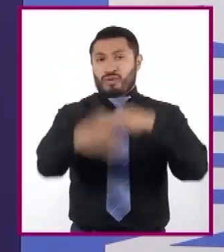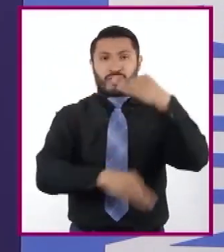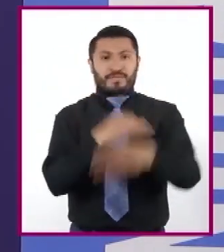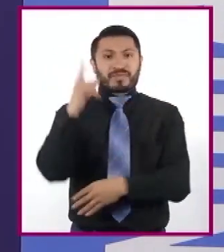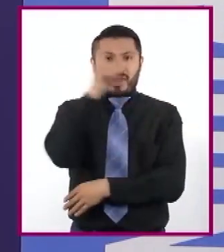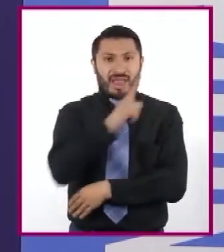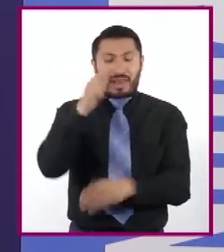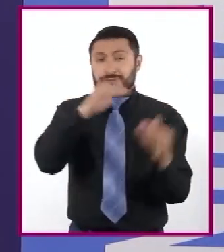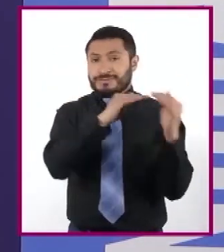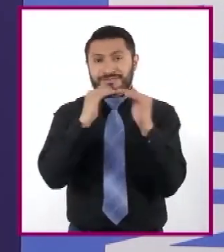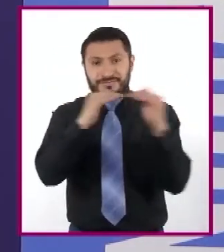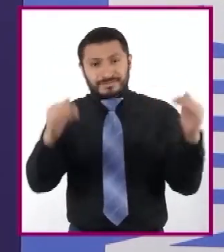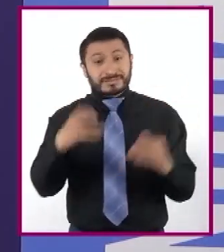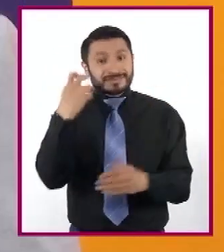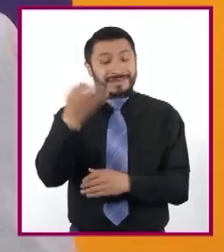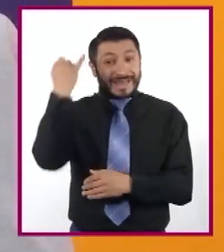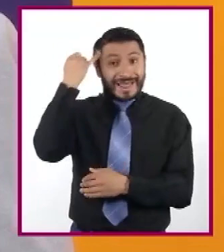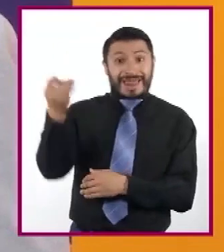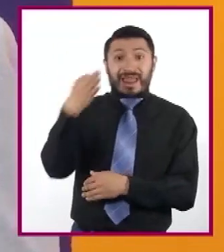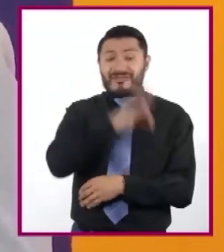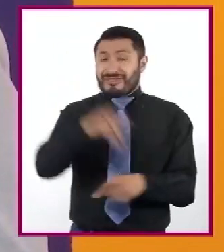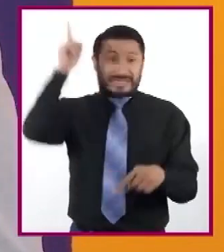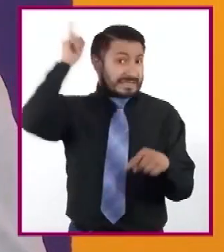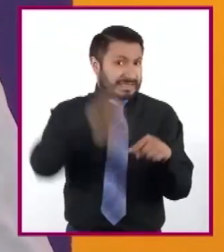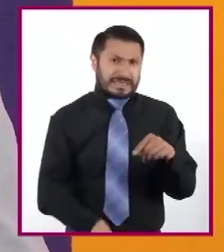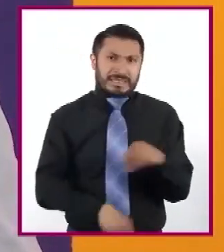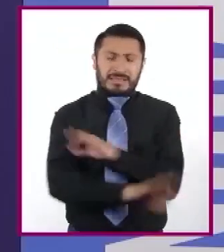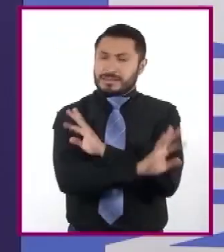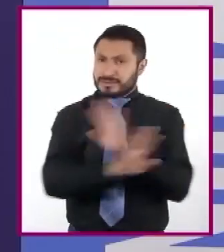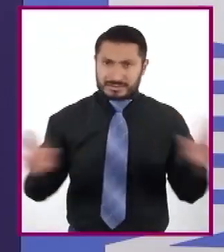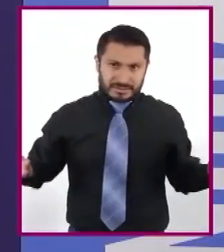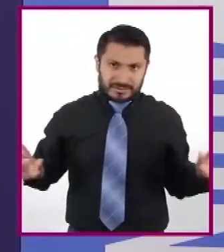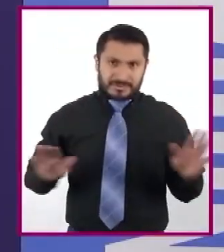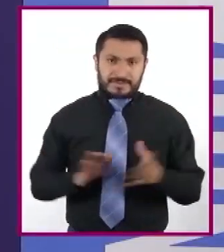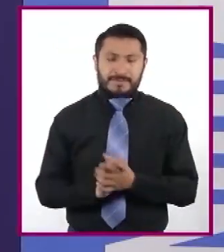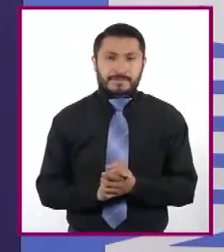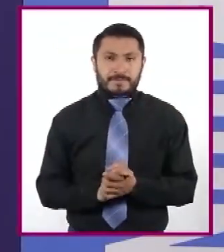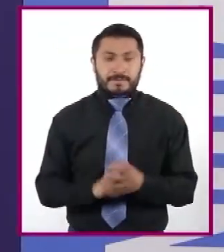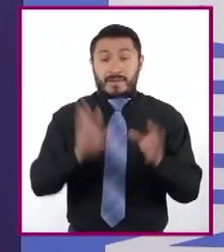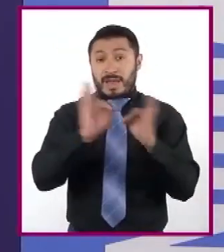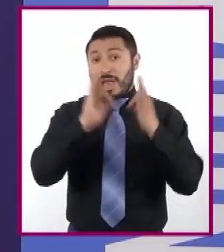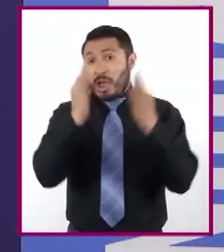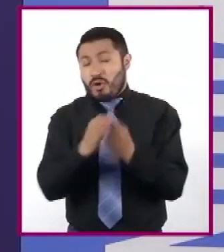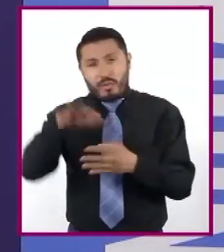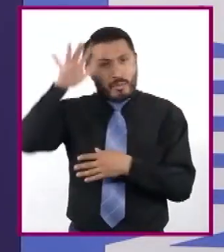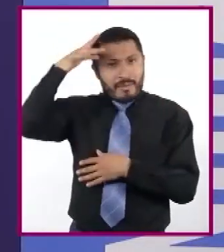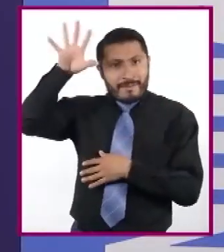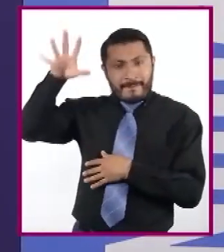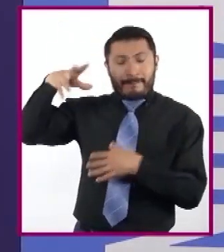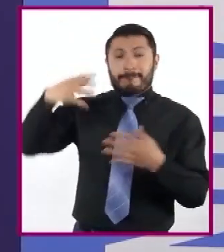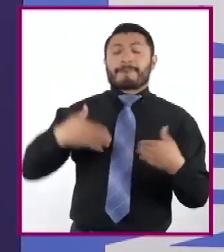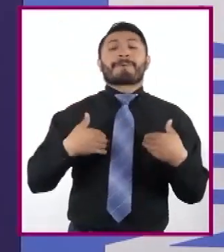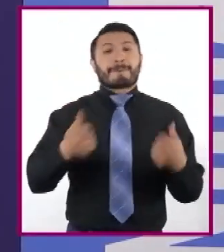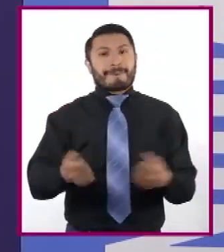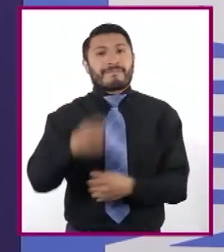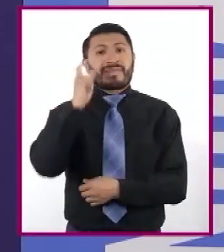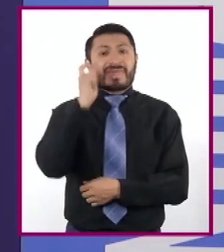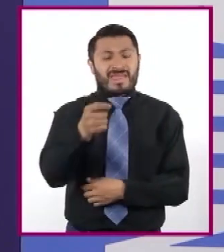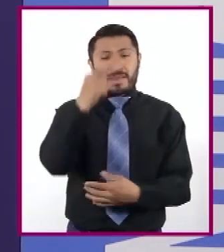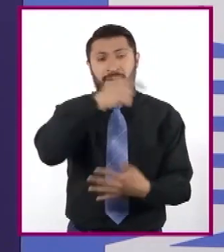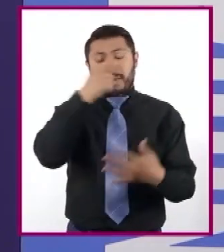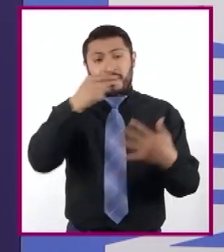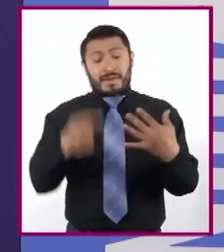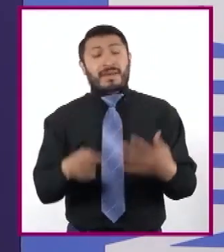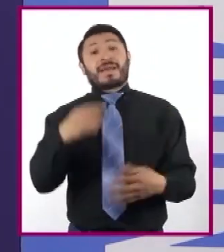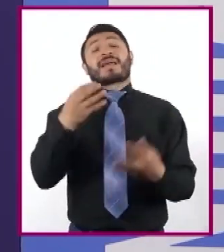que erradicarlo de una vez y para siempre. En la medida que los adultos comprendan esos principios,